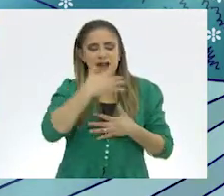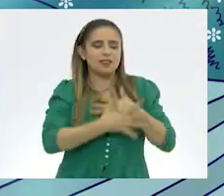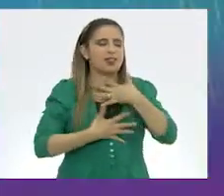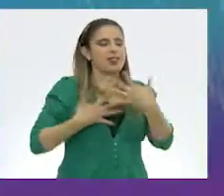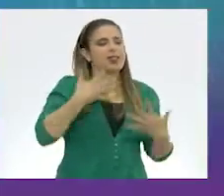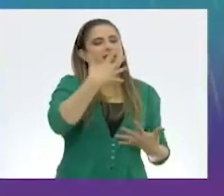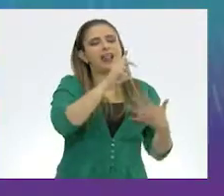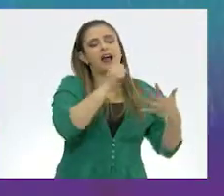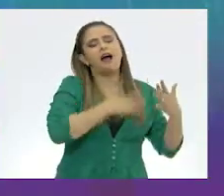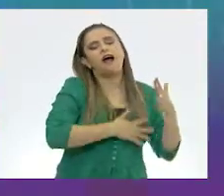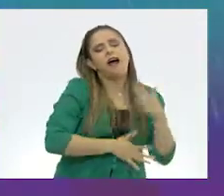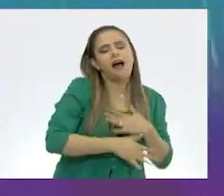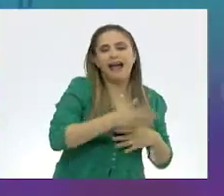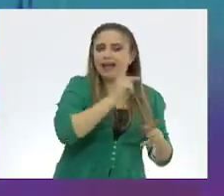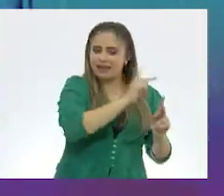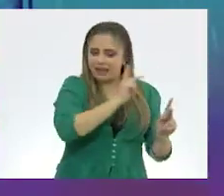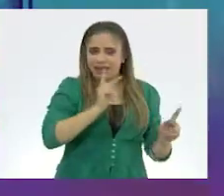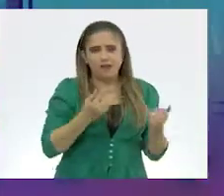placeres.